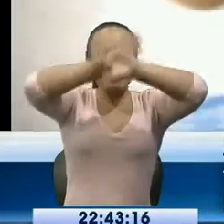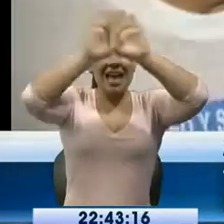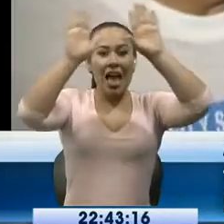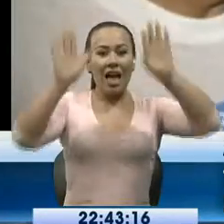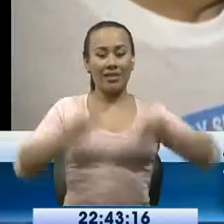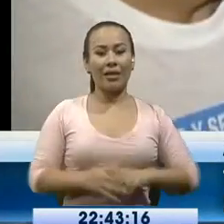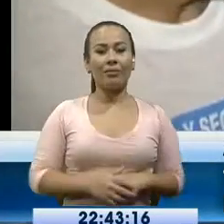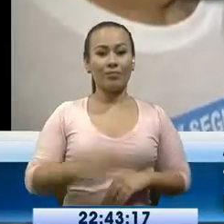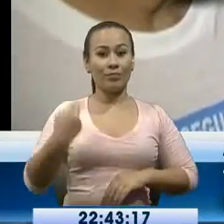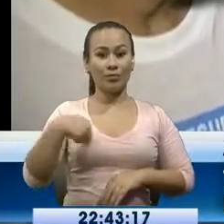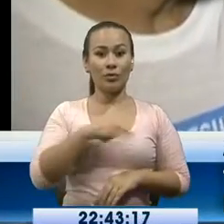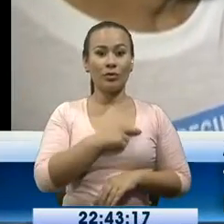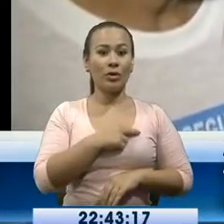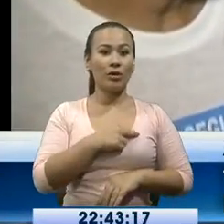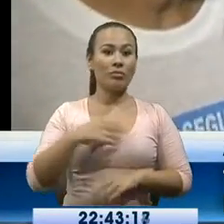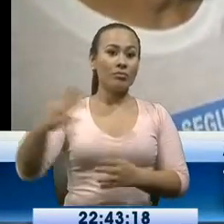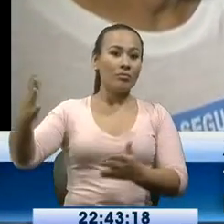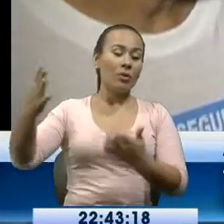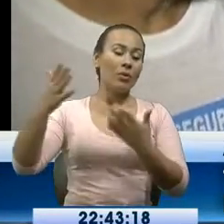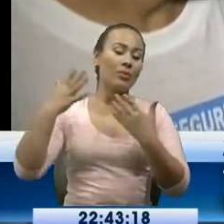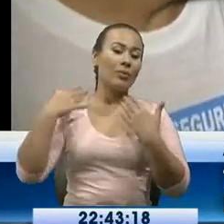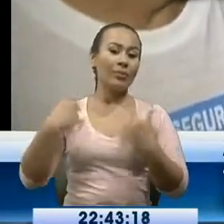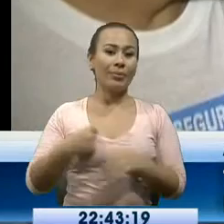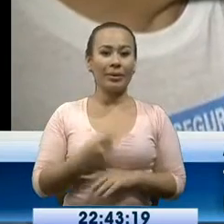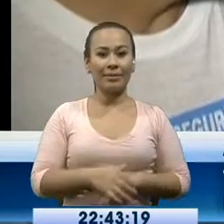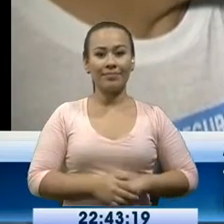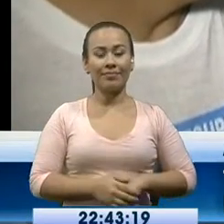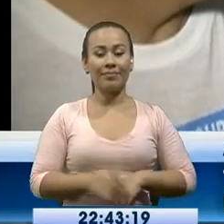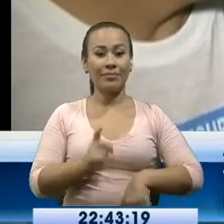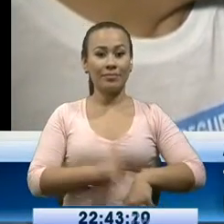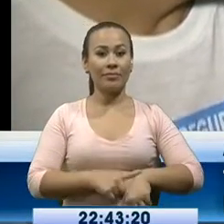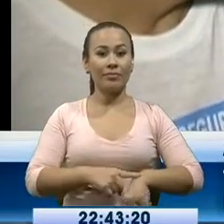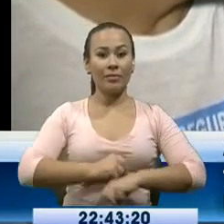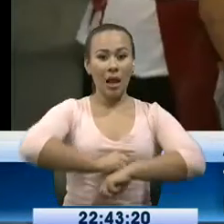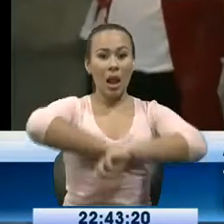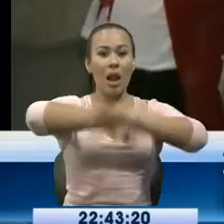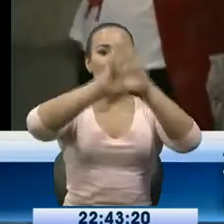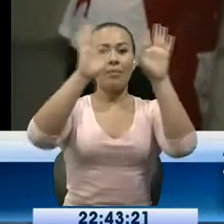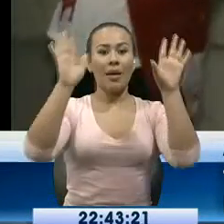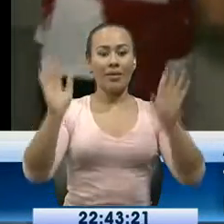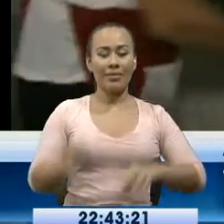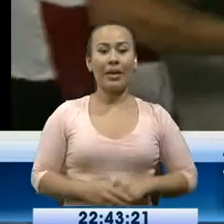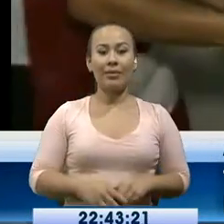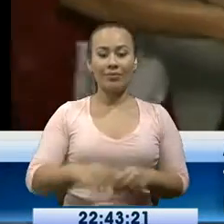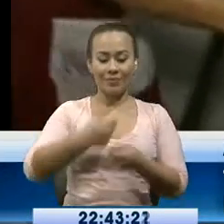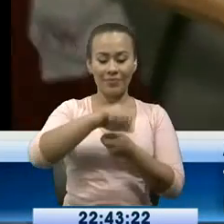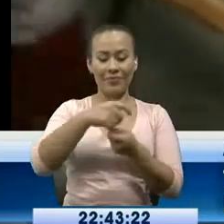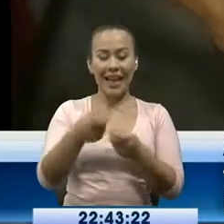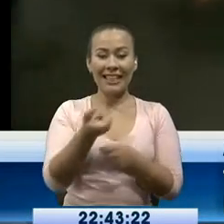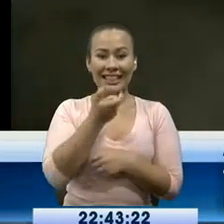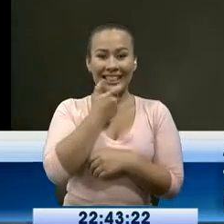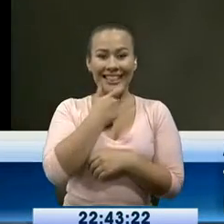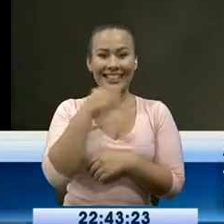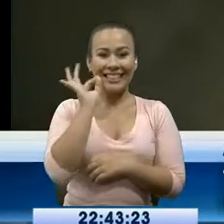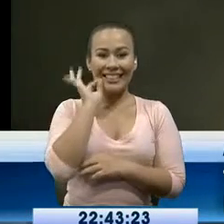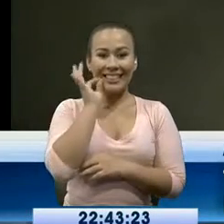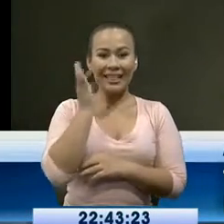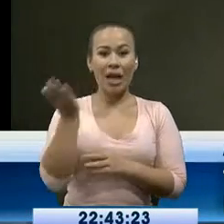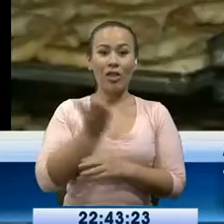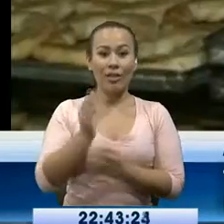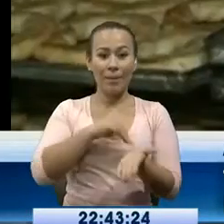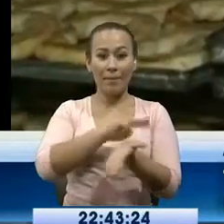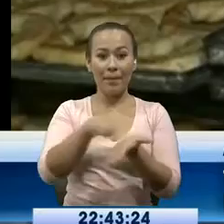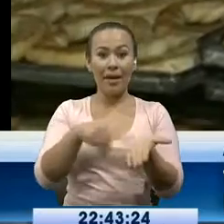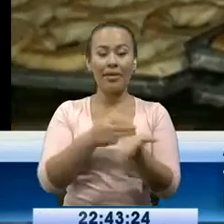Como quien dice, nos levantamos con el gallo. Desde esa hora empezamos nuestra labor diaria. Las roscas de Río Chico en Manabí tienen un